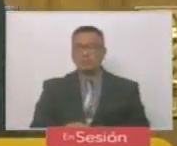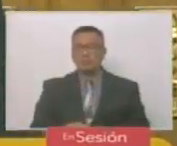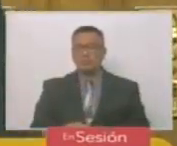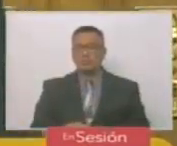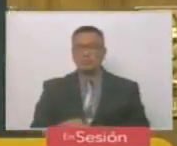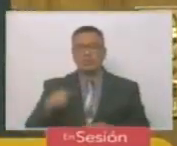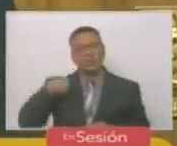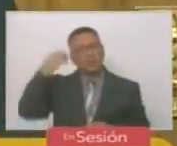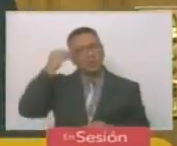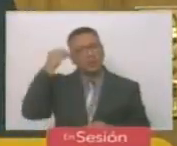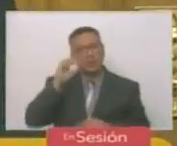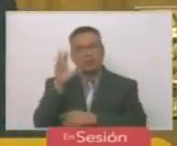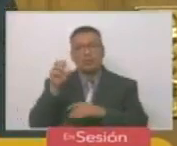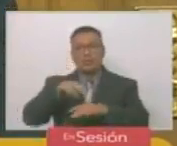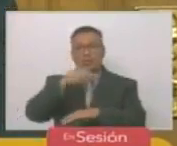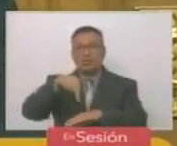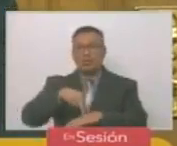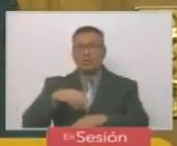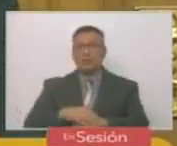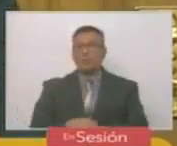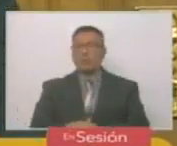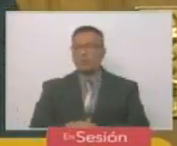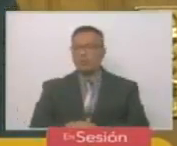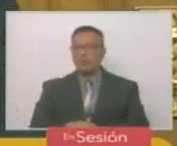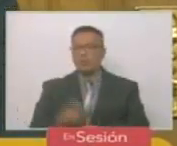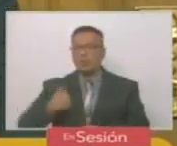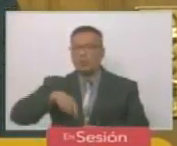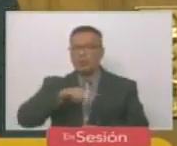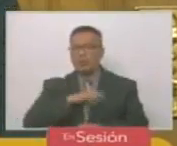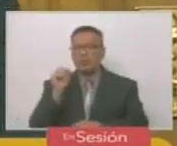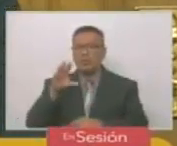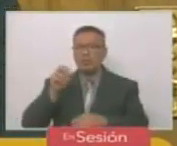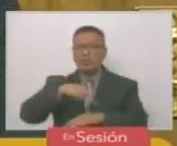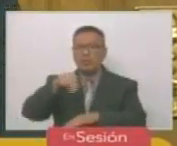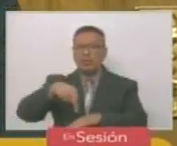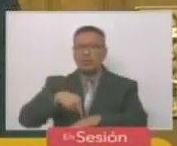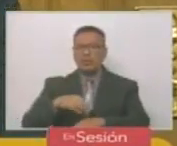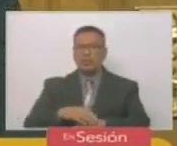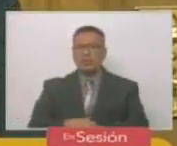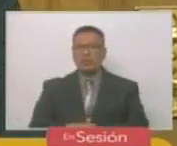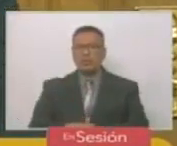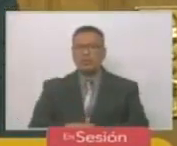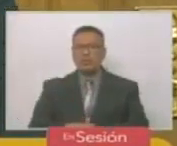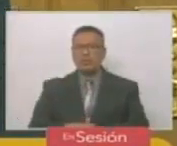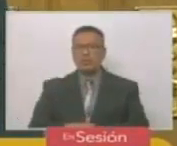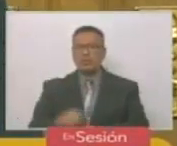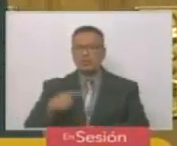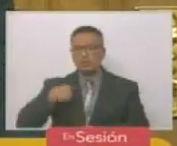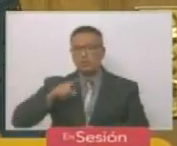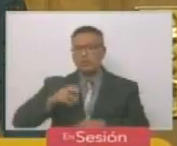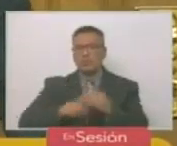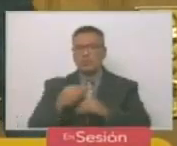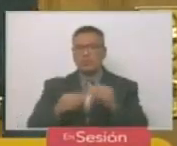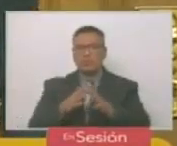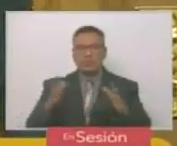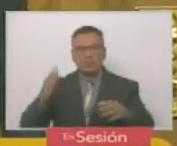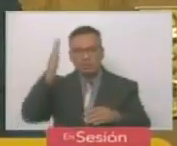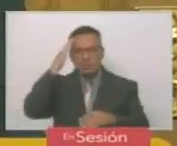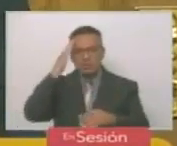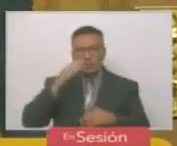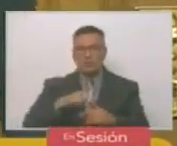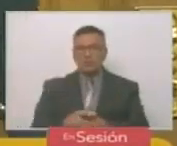yo creo que esta Asamblea Nacional, nuestra Asamblea Nacional, debe hacer un gran